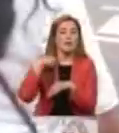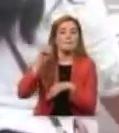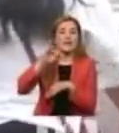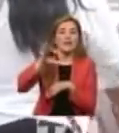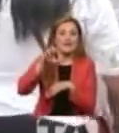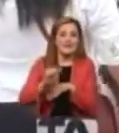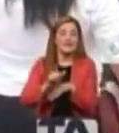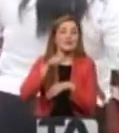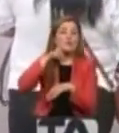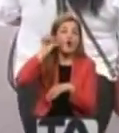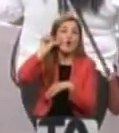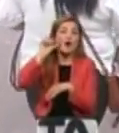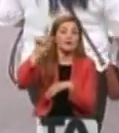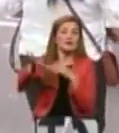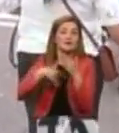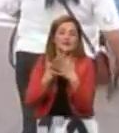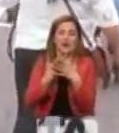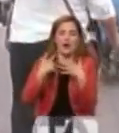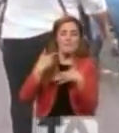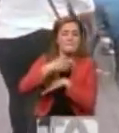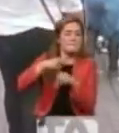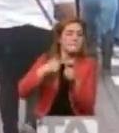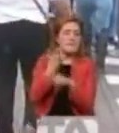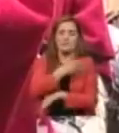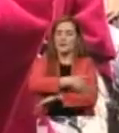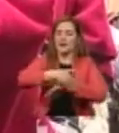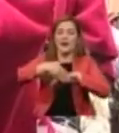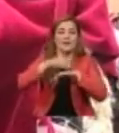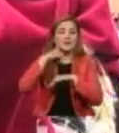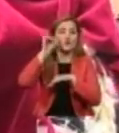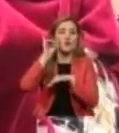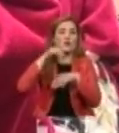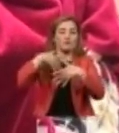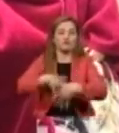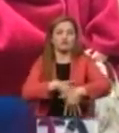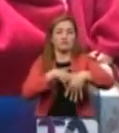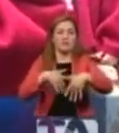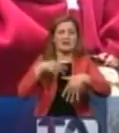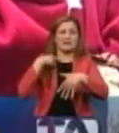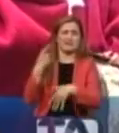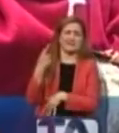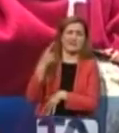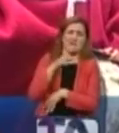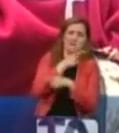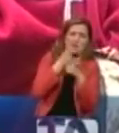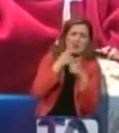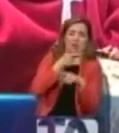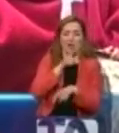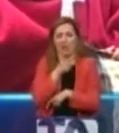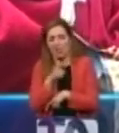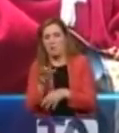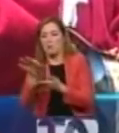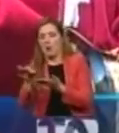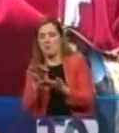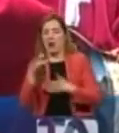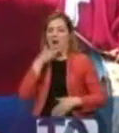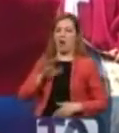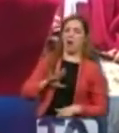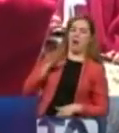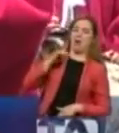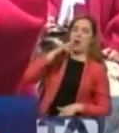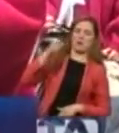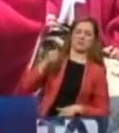sierra recorrieron las principales calles de Sangolquí. Chagra no es ningún fanfarrón que toma solo ron y anda de pueblo en pueblo jactándose de